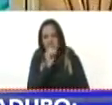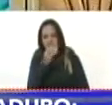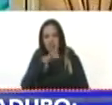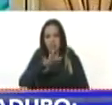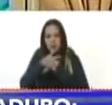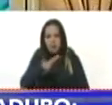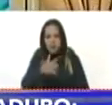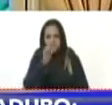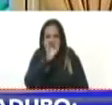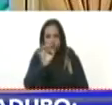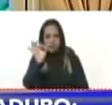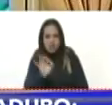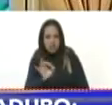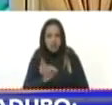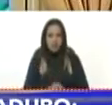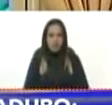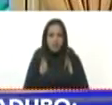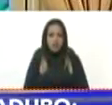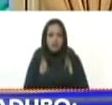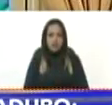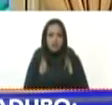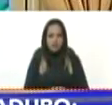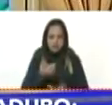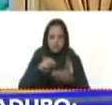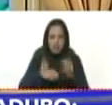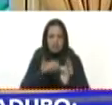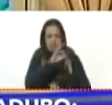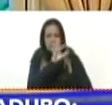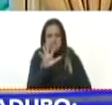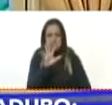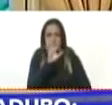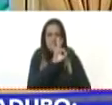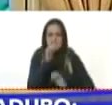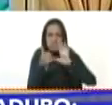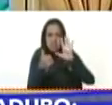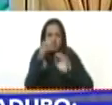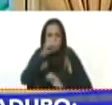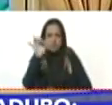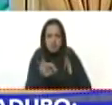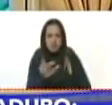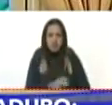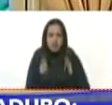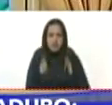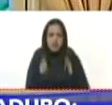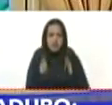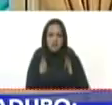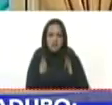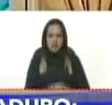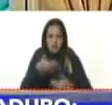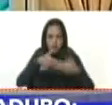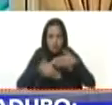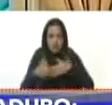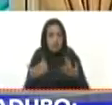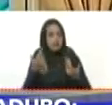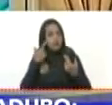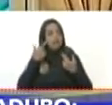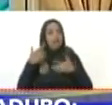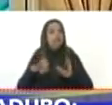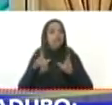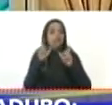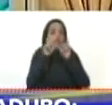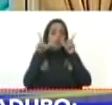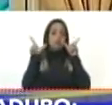30% del registro, el 36%. 36% del registro. Una guaradita, pues,